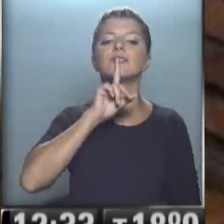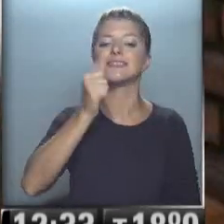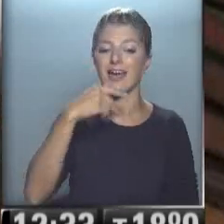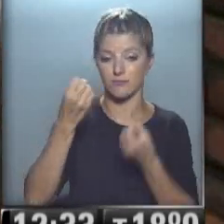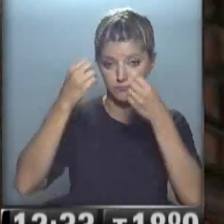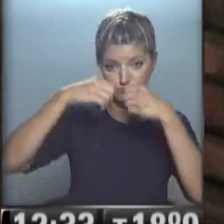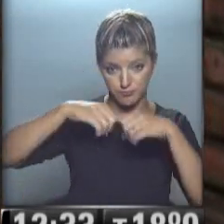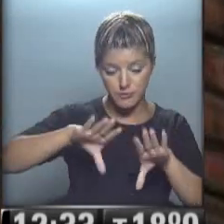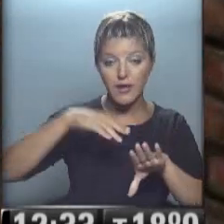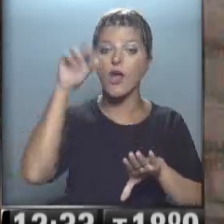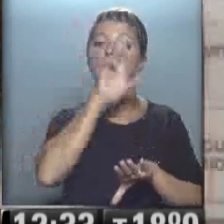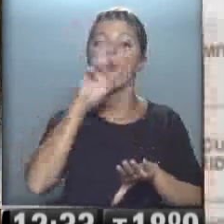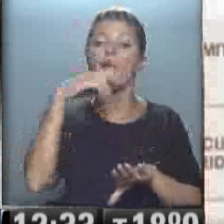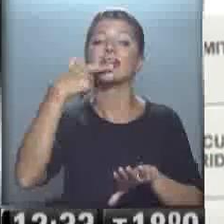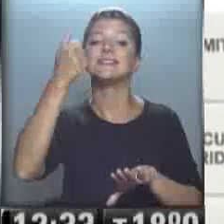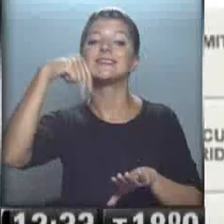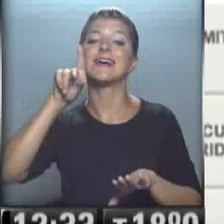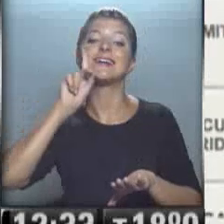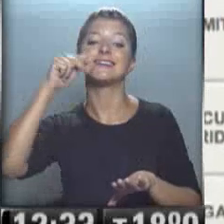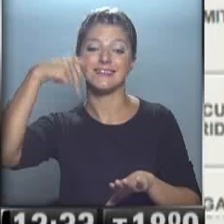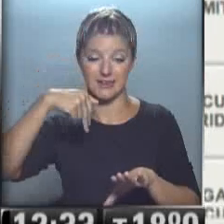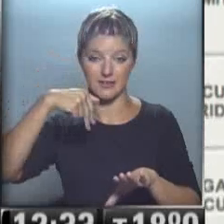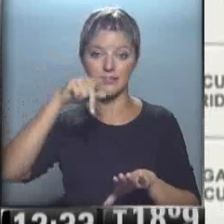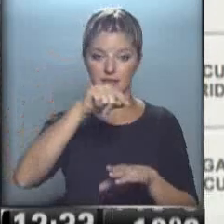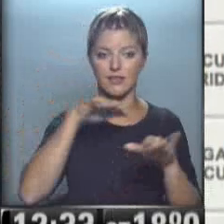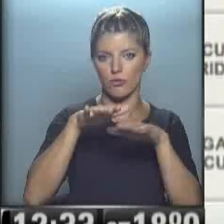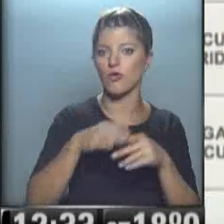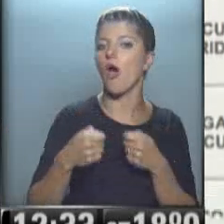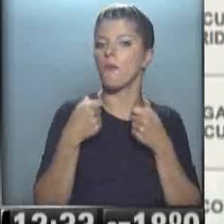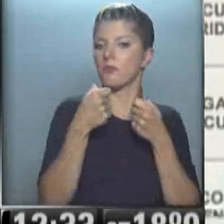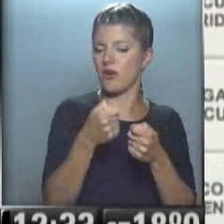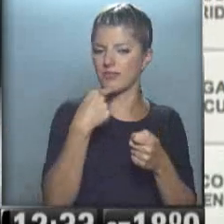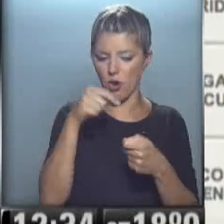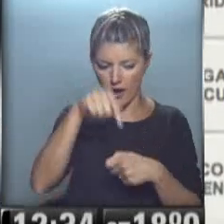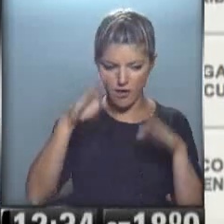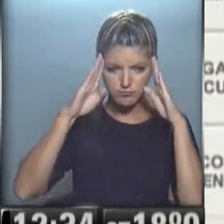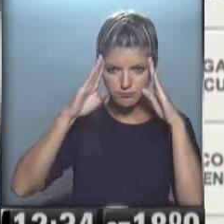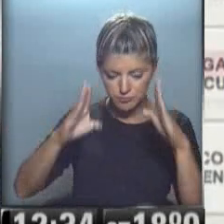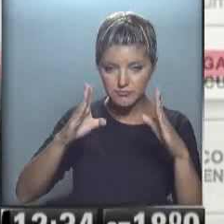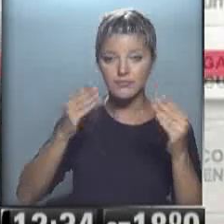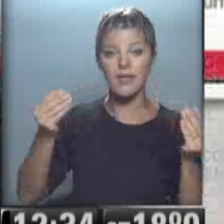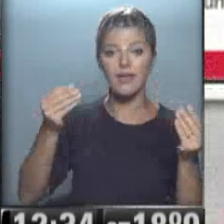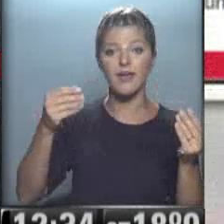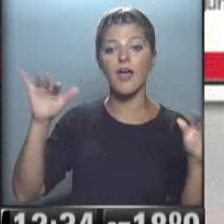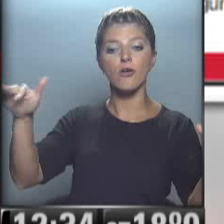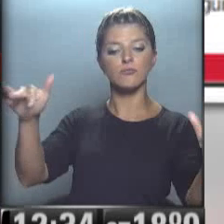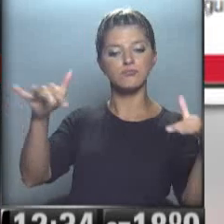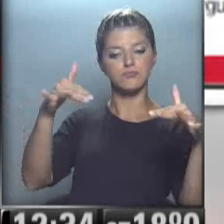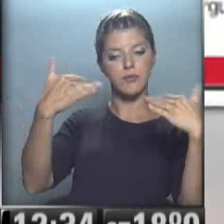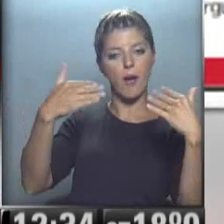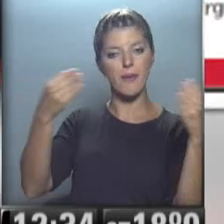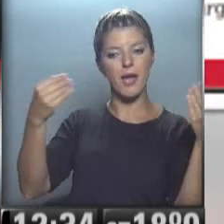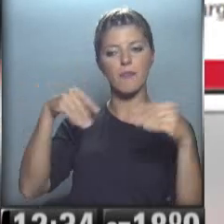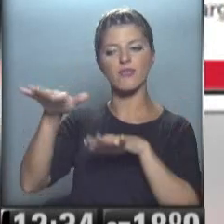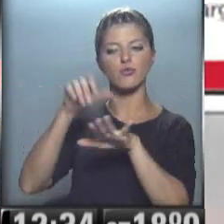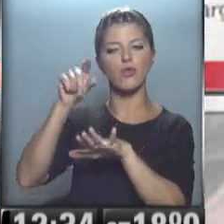de andarios Nora sanín defendió la Cruzada y destacó que el propósito es llamar la atención y solidarizarse con